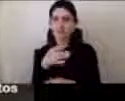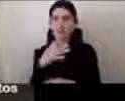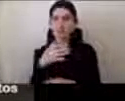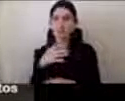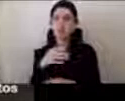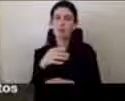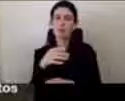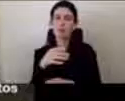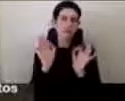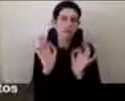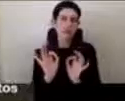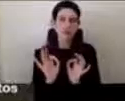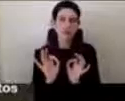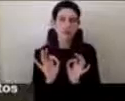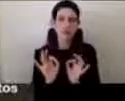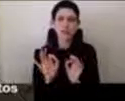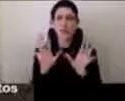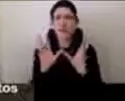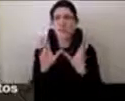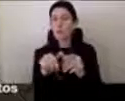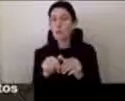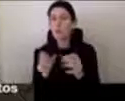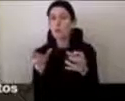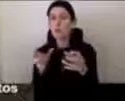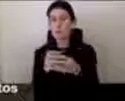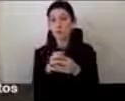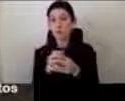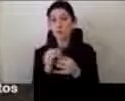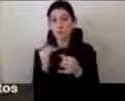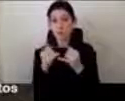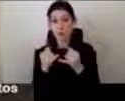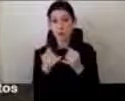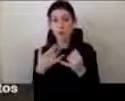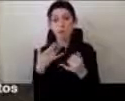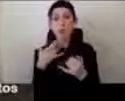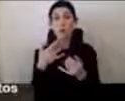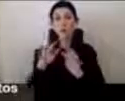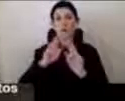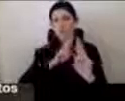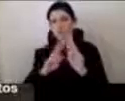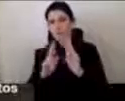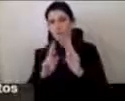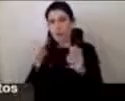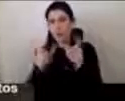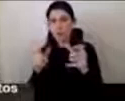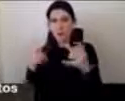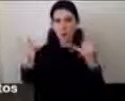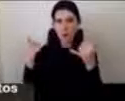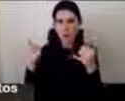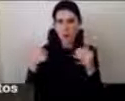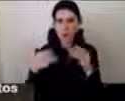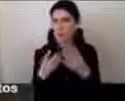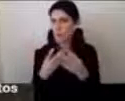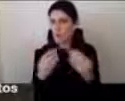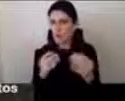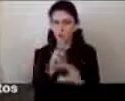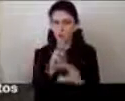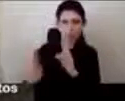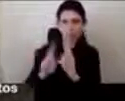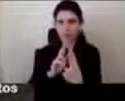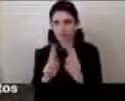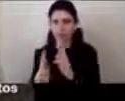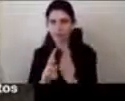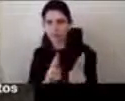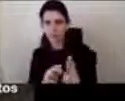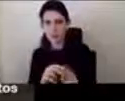grupos de amigos, porque tienen una alta interacción entre los jugadores. Dentro de este género, yo les recomiendo